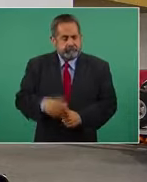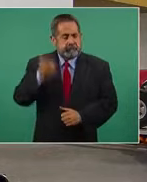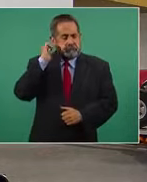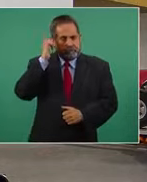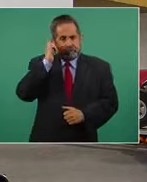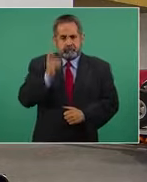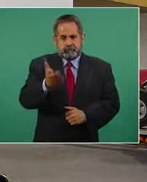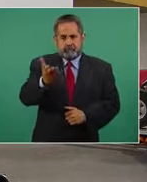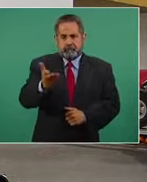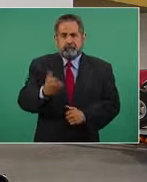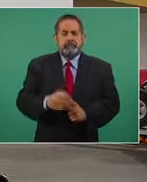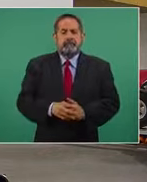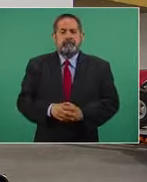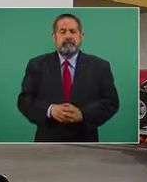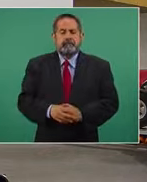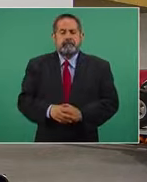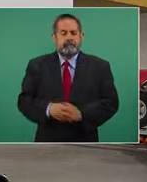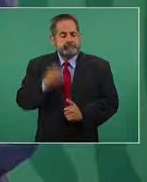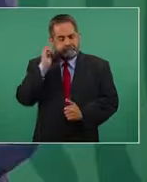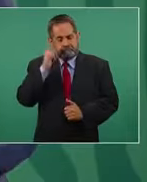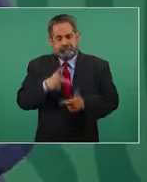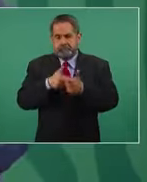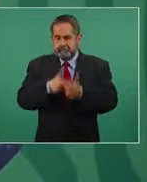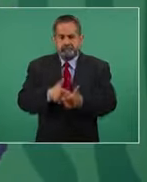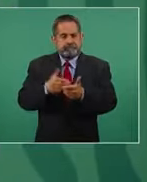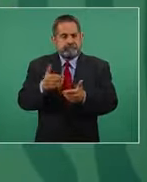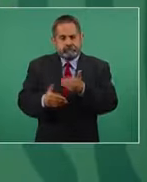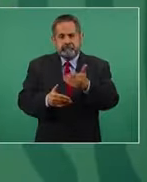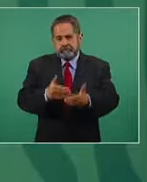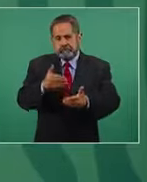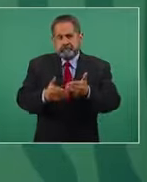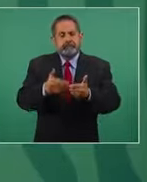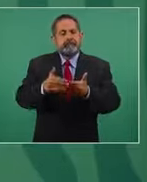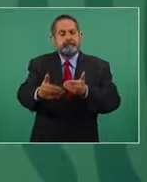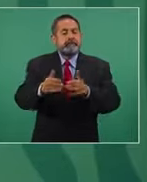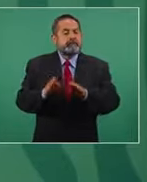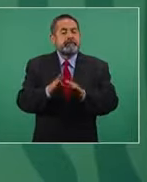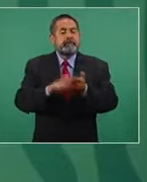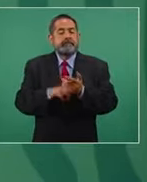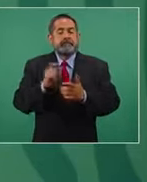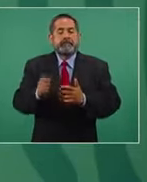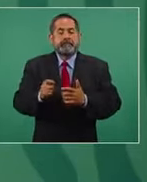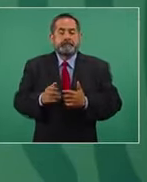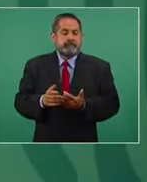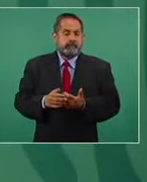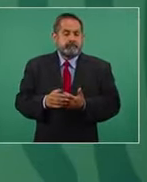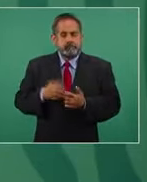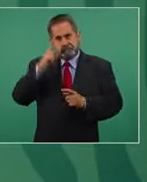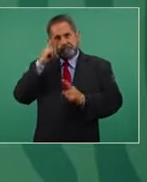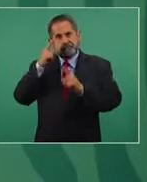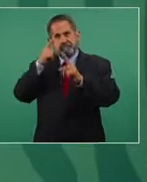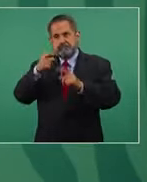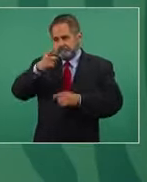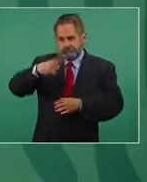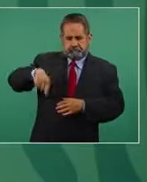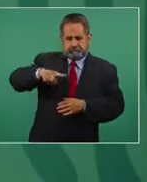y se siga avanzando en esta causa que